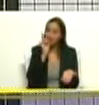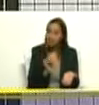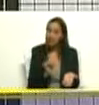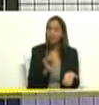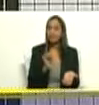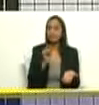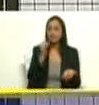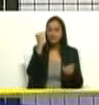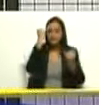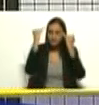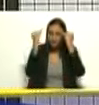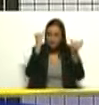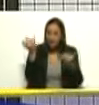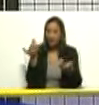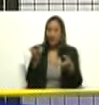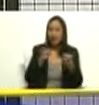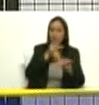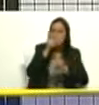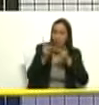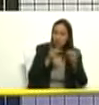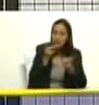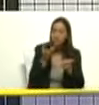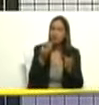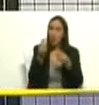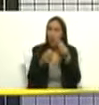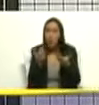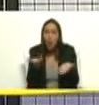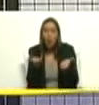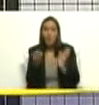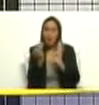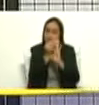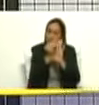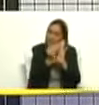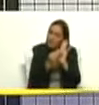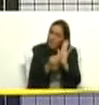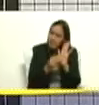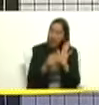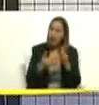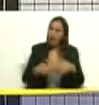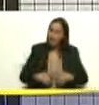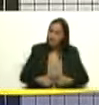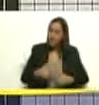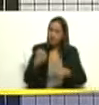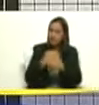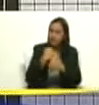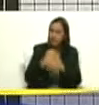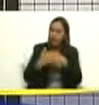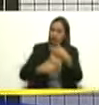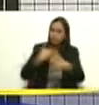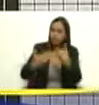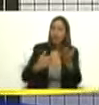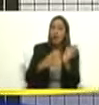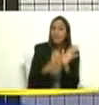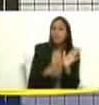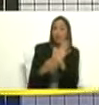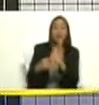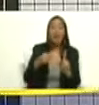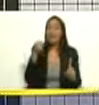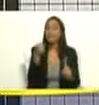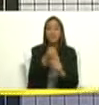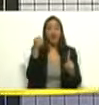objetivos las políticas para que los esfuerzos la acción sea certera y tenga un